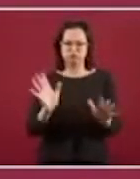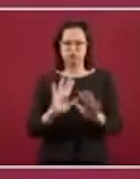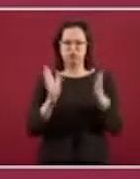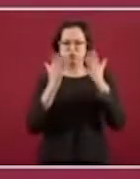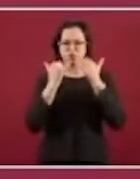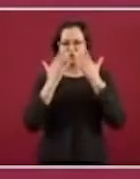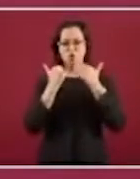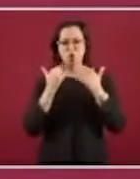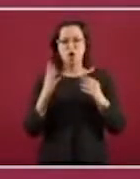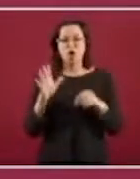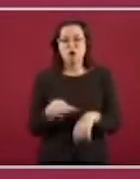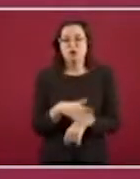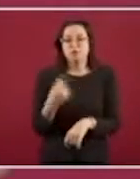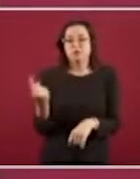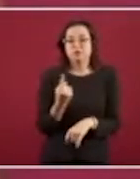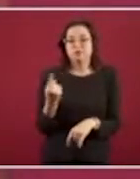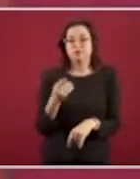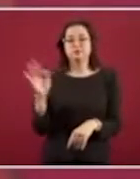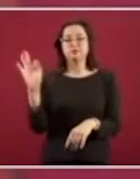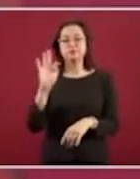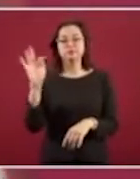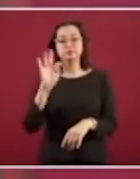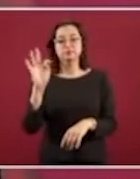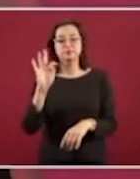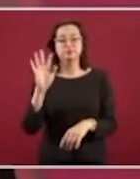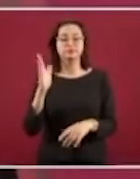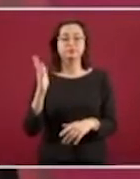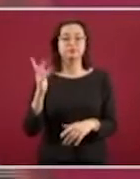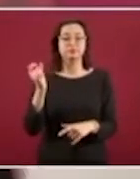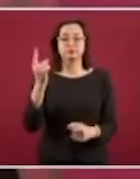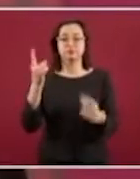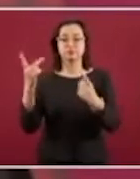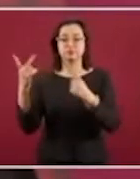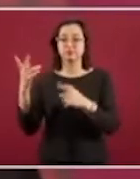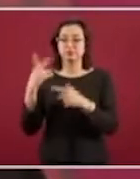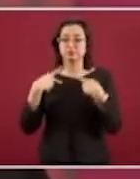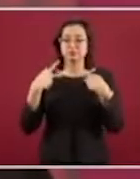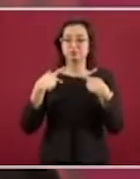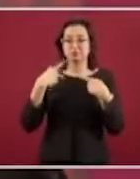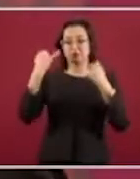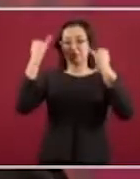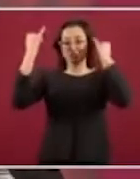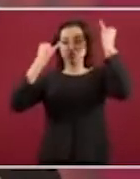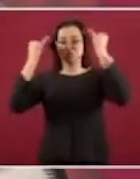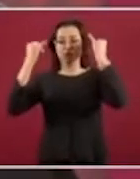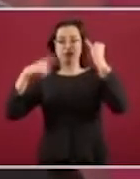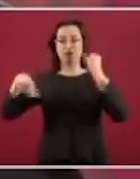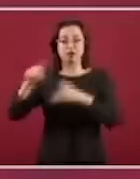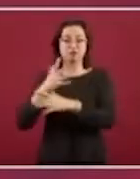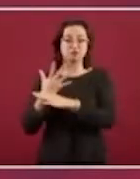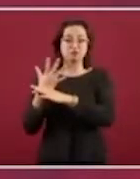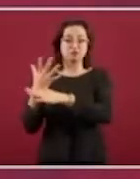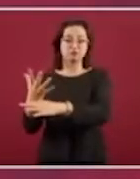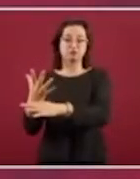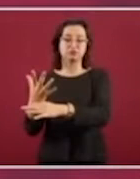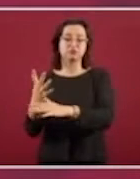no vayan a salir a decir sin fundamento de que, como ahora